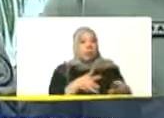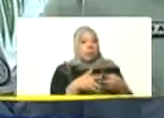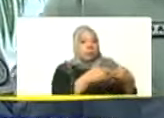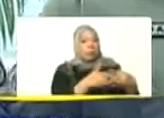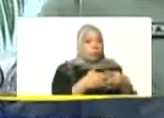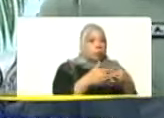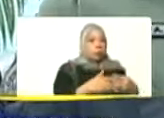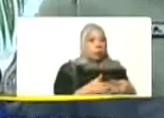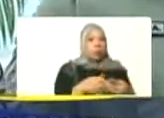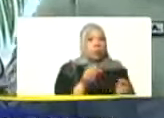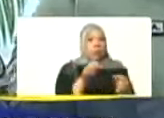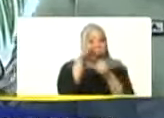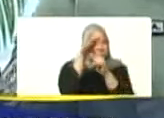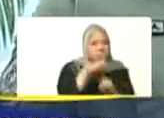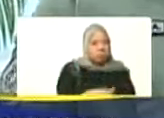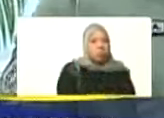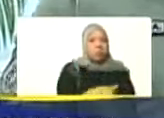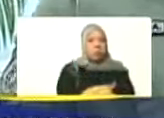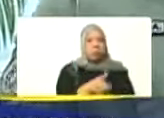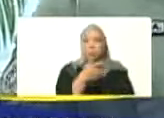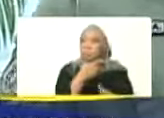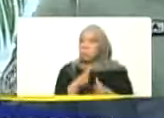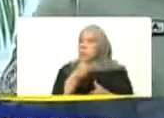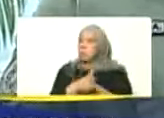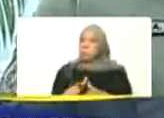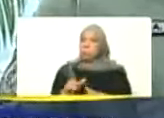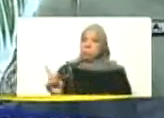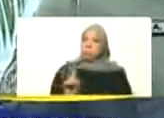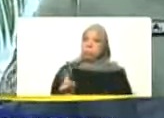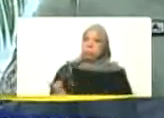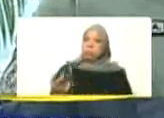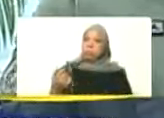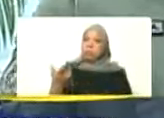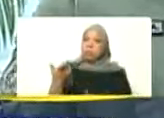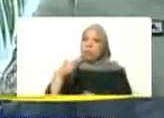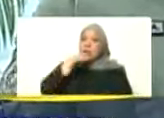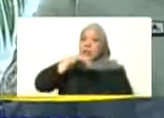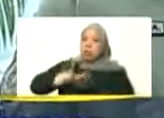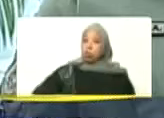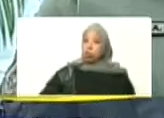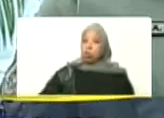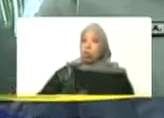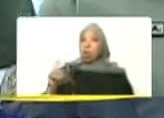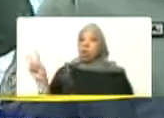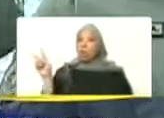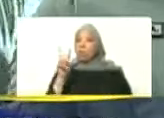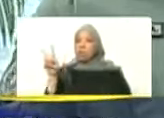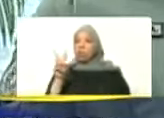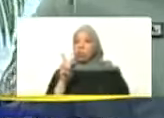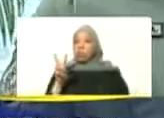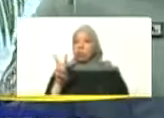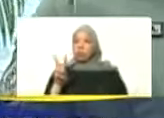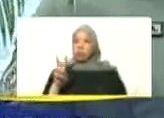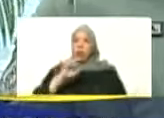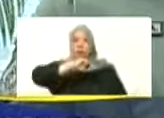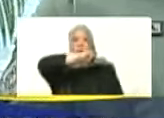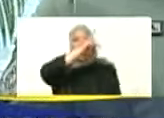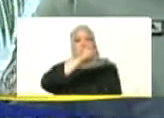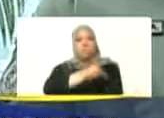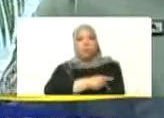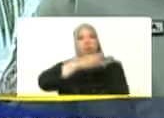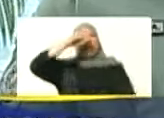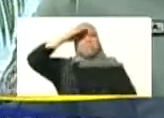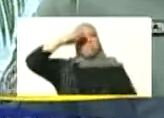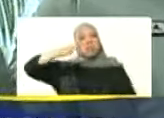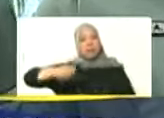racista, que se imponga o trate de imponerse o que se haya impuesto en la historia de Venezuela. El poder militar, como